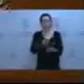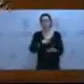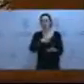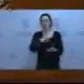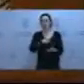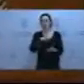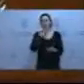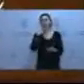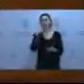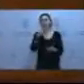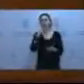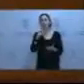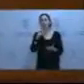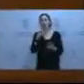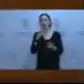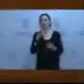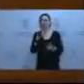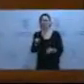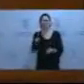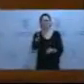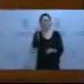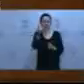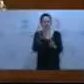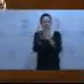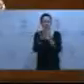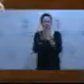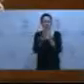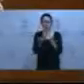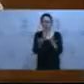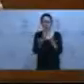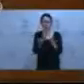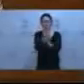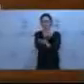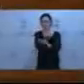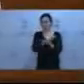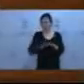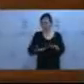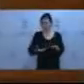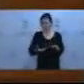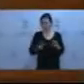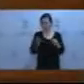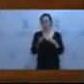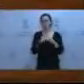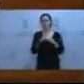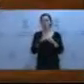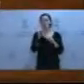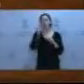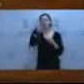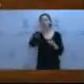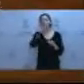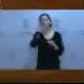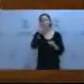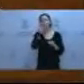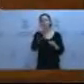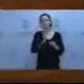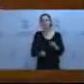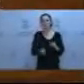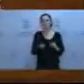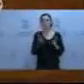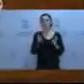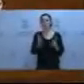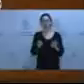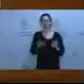a los jóvenes el alto precio de los libros de texto. Y planteábamos gratuidad con uso en los colegios y también con